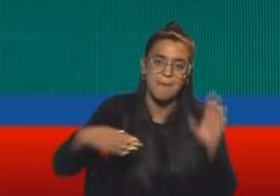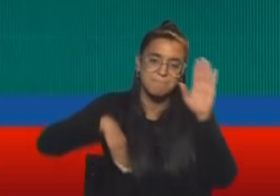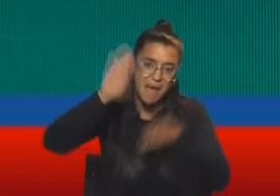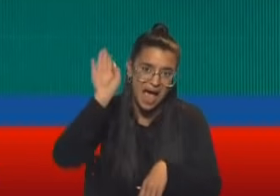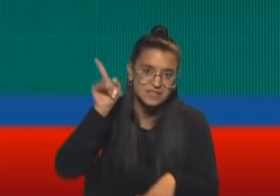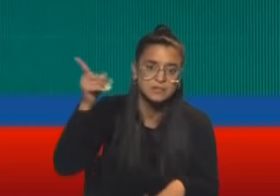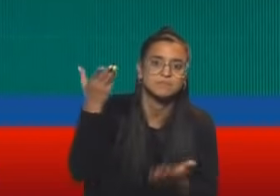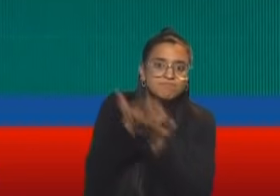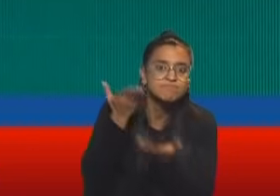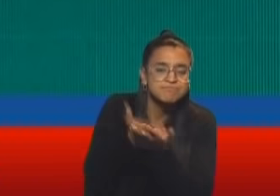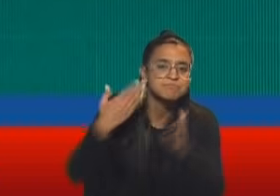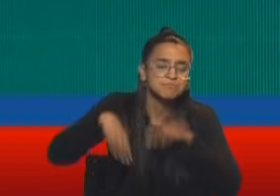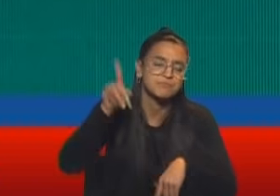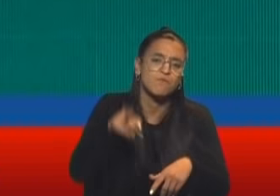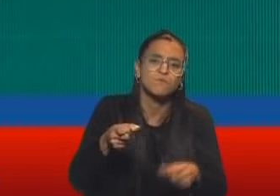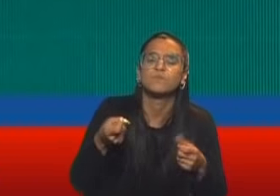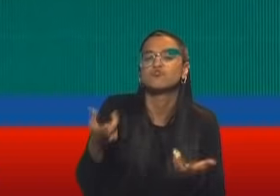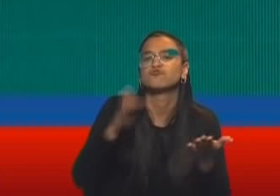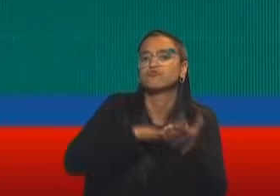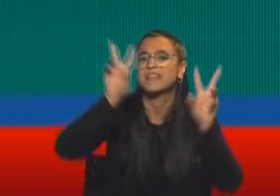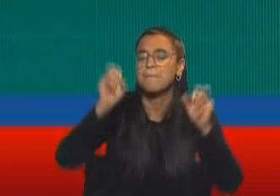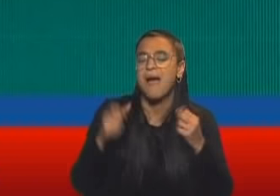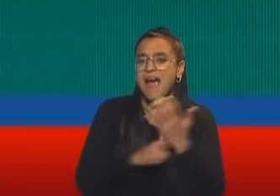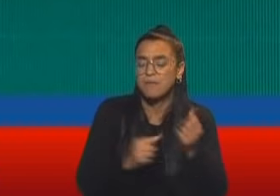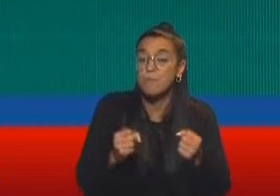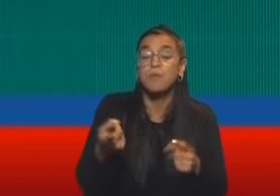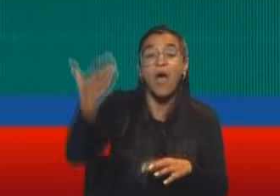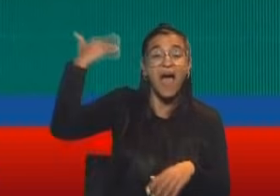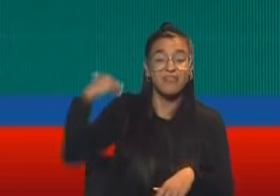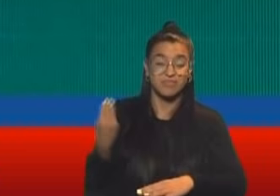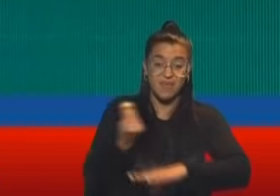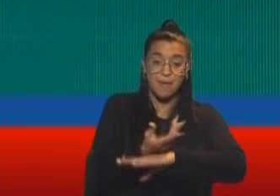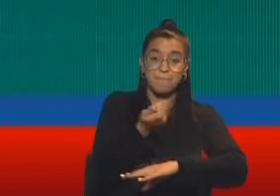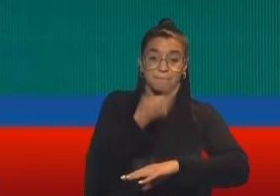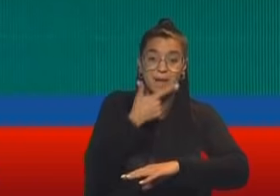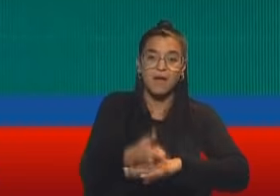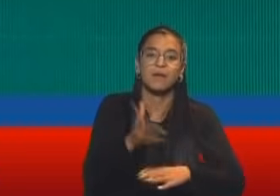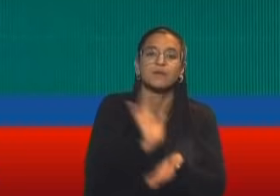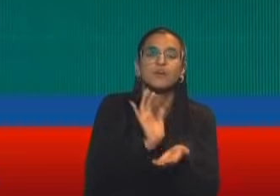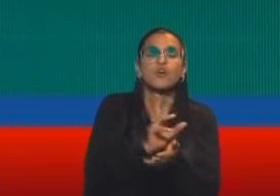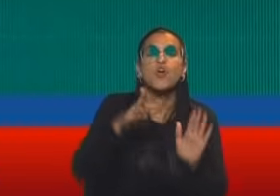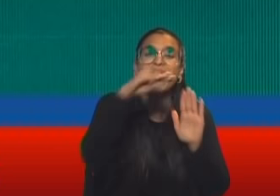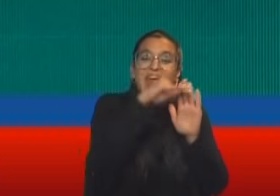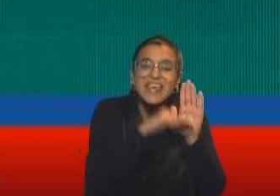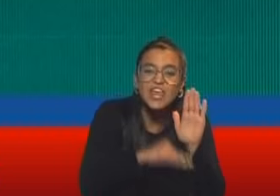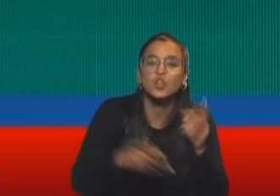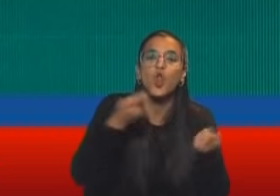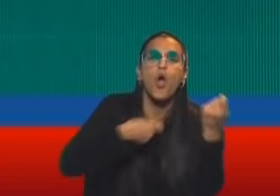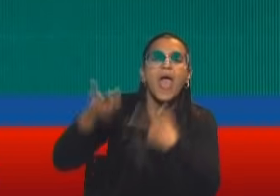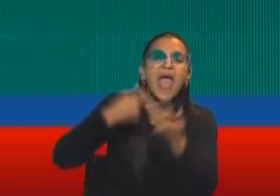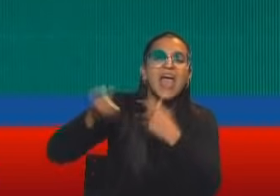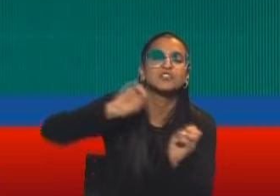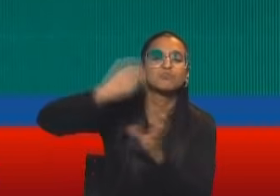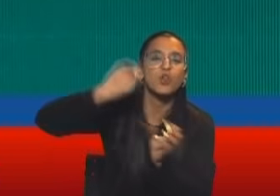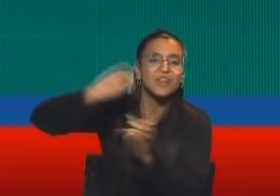aparece jugando más fuerte todavía con el tema de la carne. Pero cuando asumió Mauricio Macri, eliminó los ROE, los registros de operación de exportaciones que se